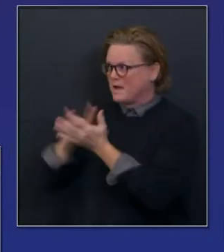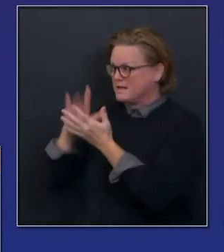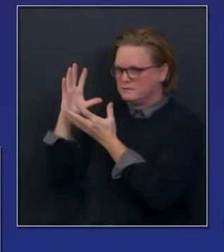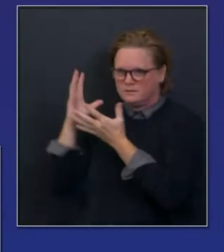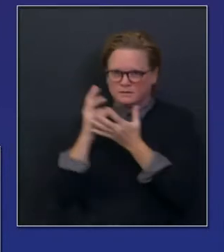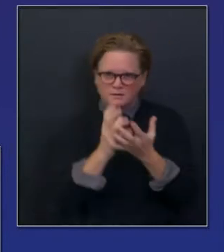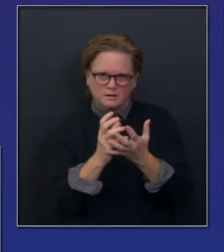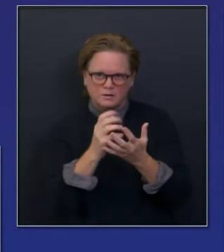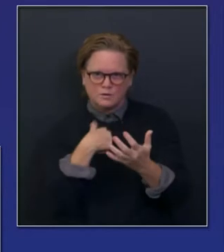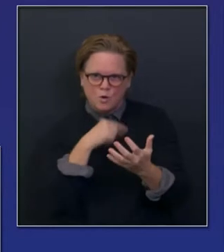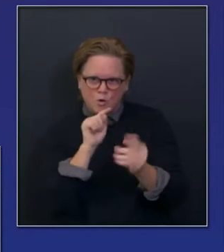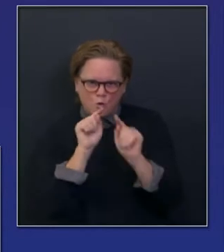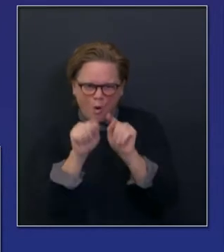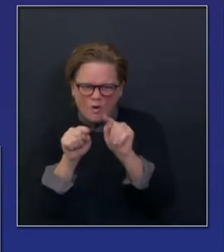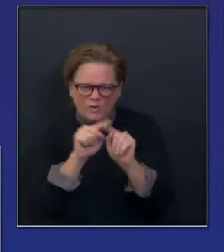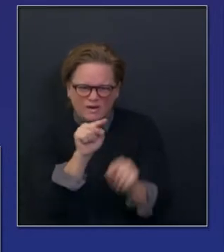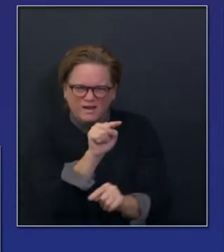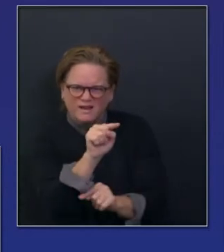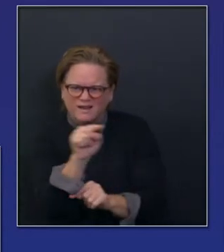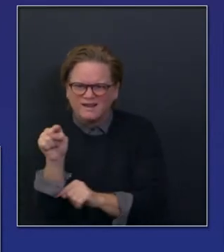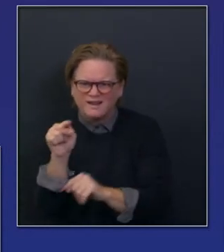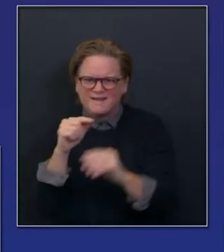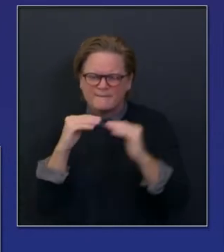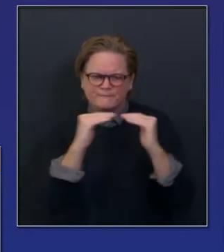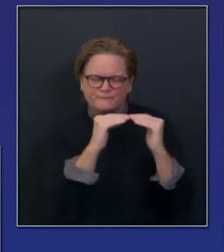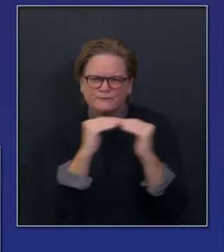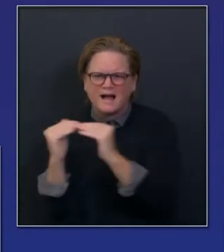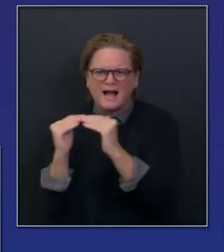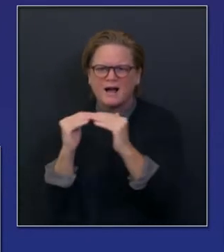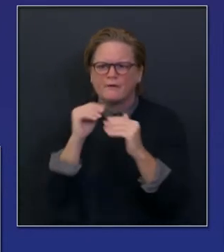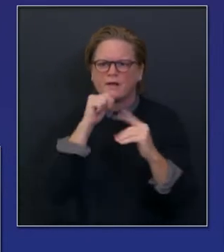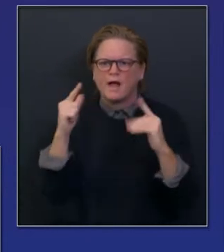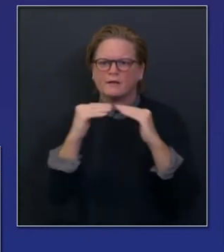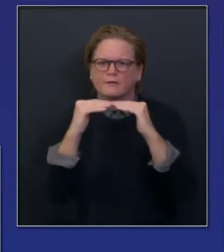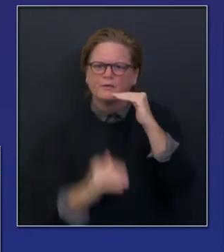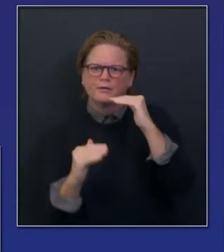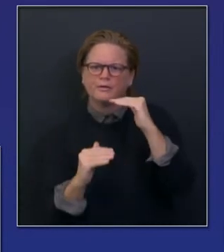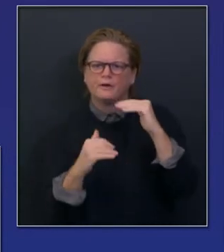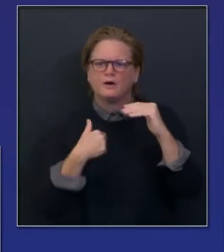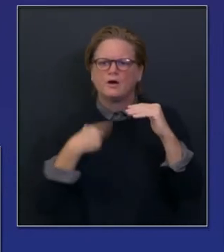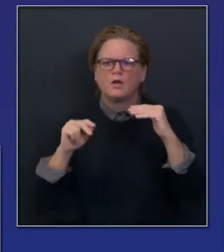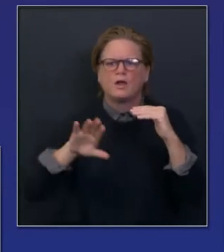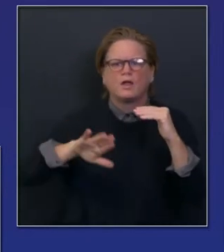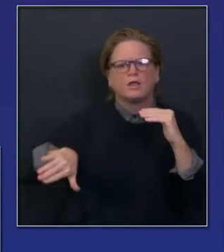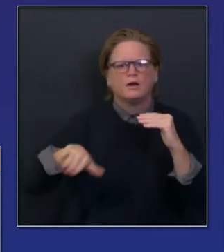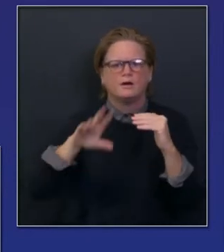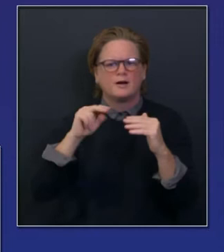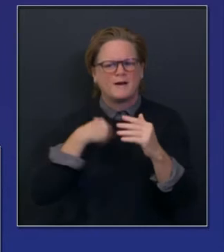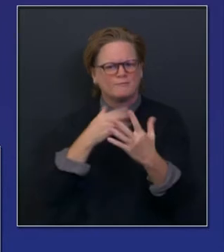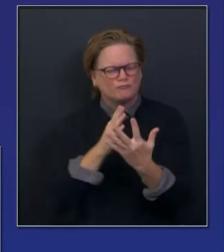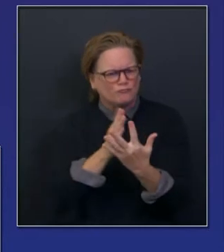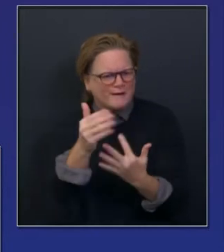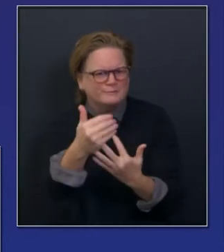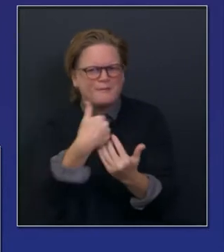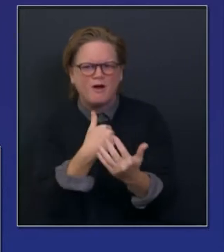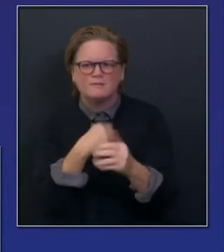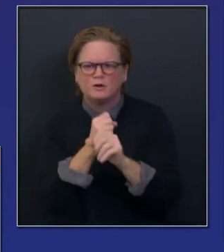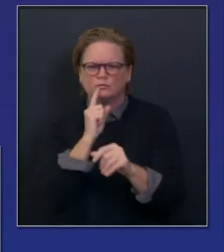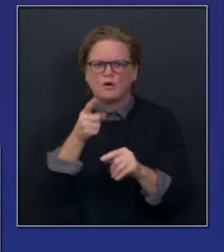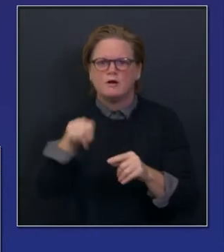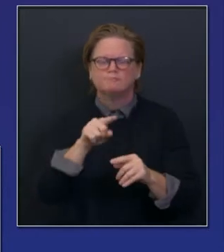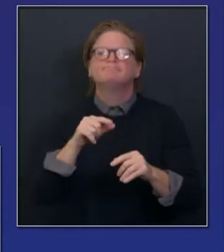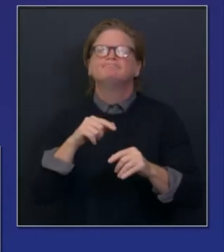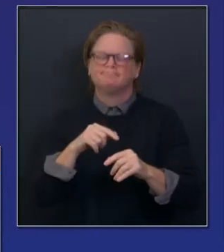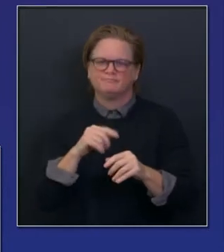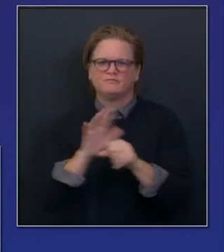serán distribuidas y cómo podemos garantizar con transparencia, la transparencia que ustedes deben esperar, que realmente serán